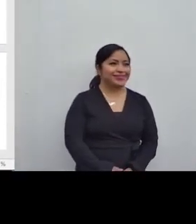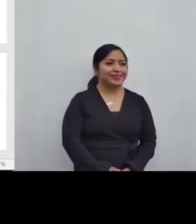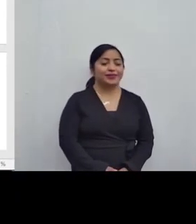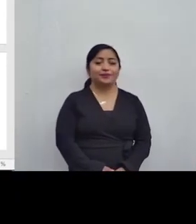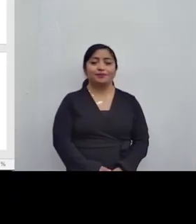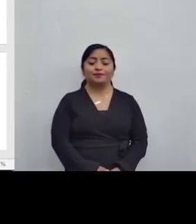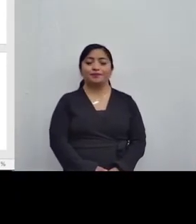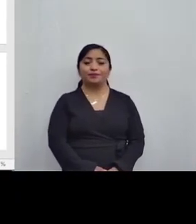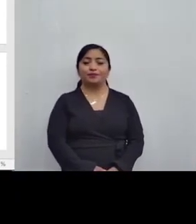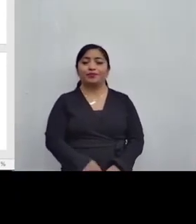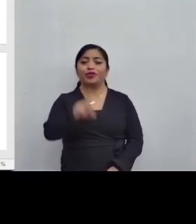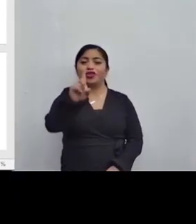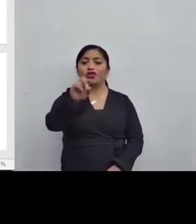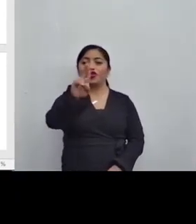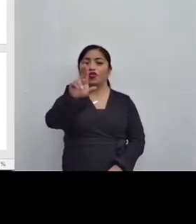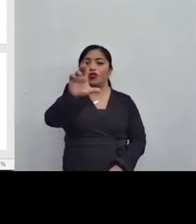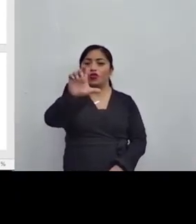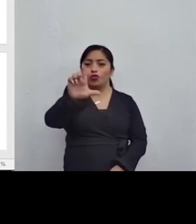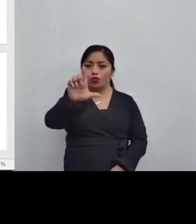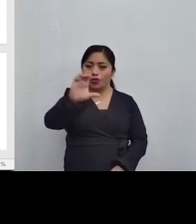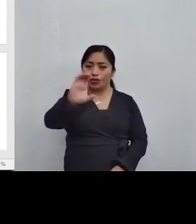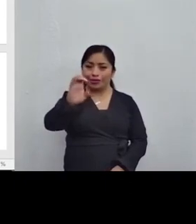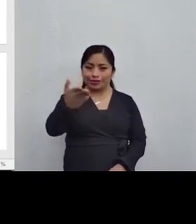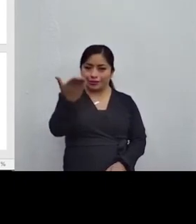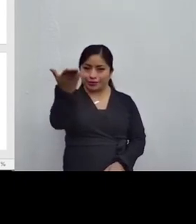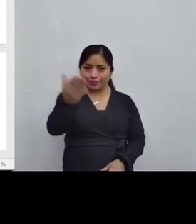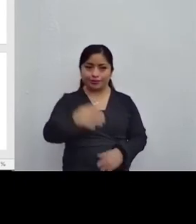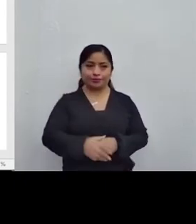Dulce, vía Zoom.